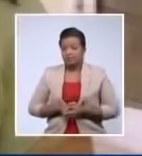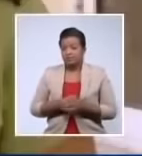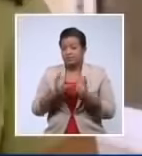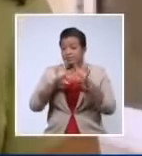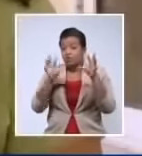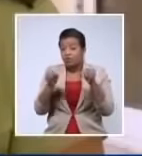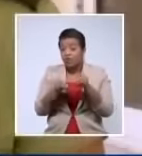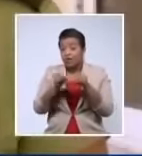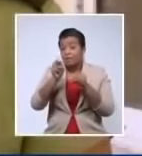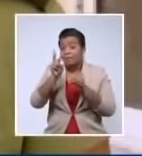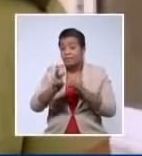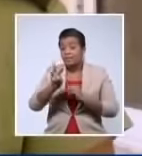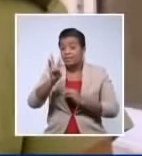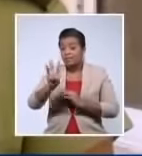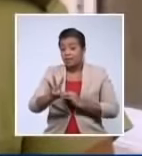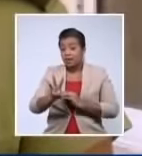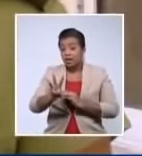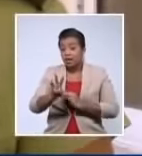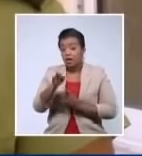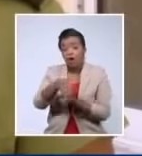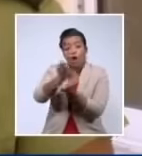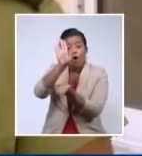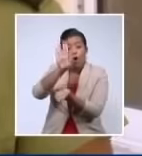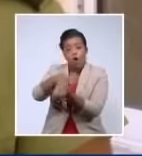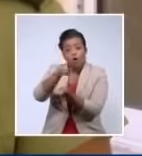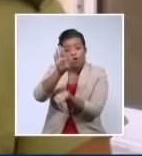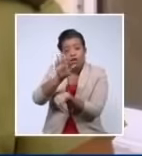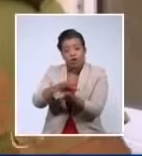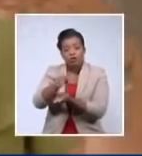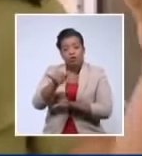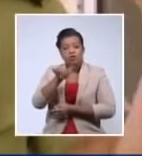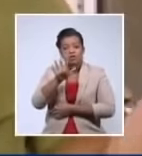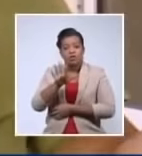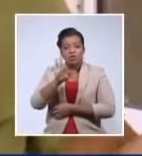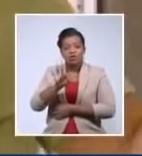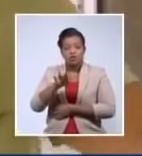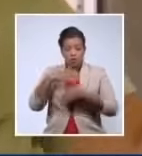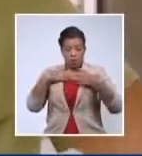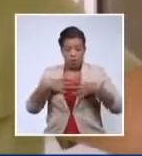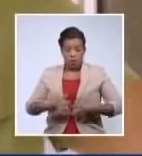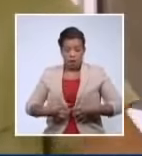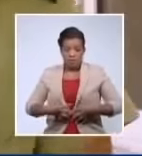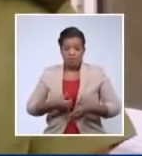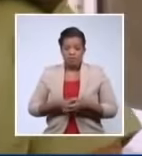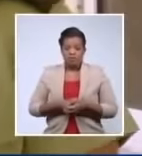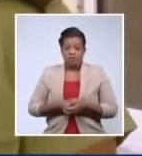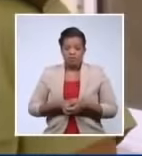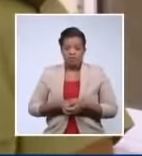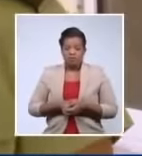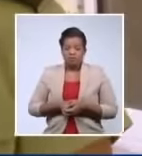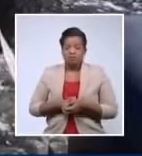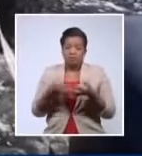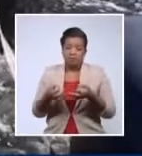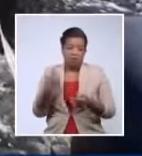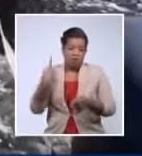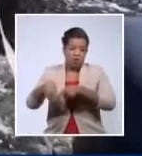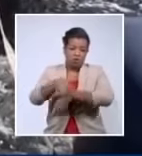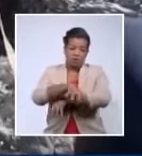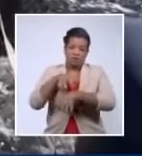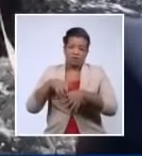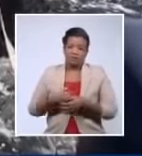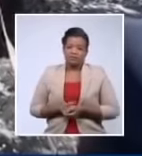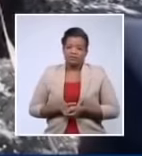23 colas de cocodrilo y 58 cuerpos de fragmentos de cuerpos de esta misma especie.